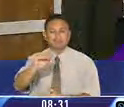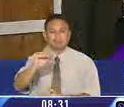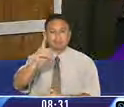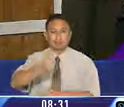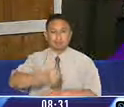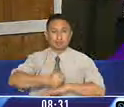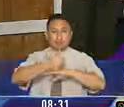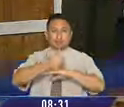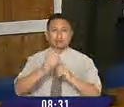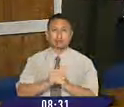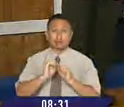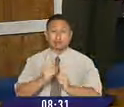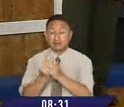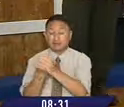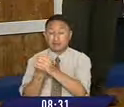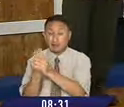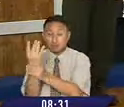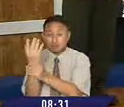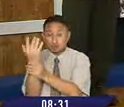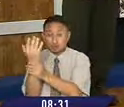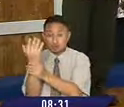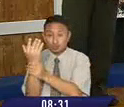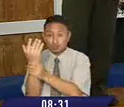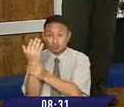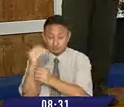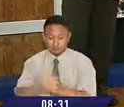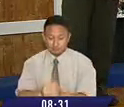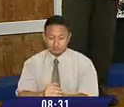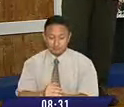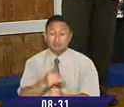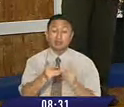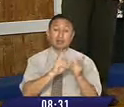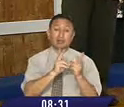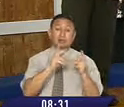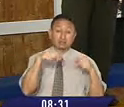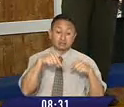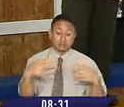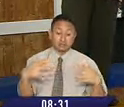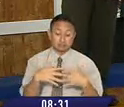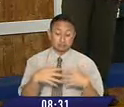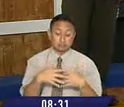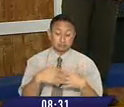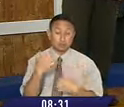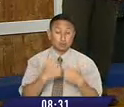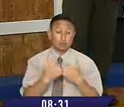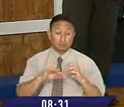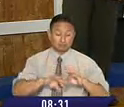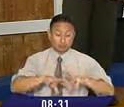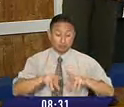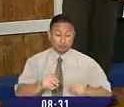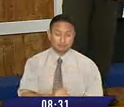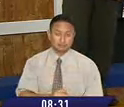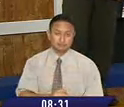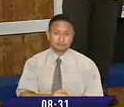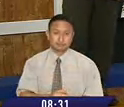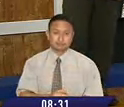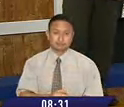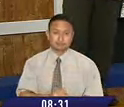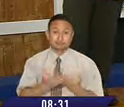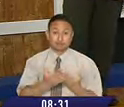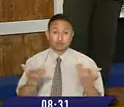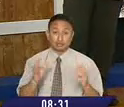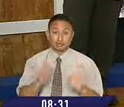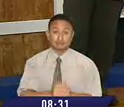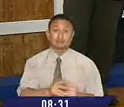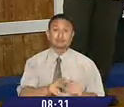Belit, para poner más control, sobre todo porque los vecinos están, Belit, atemorizados por el incremento de la delincuencia y también por la falta de obras. Cuando son